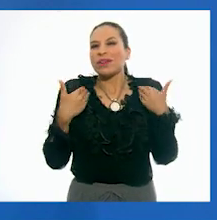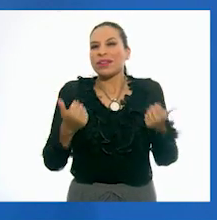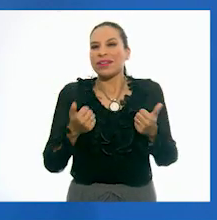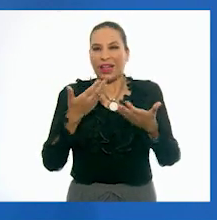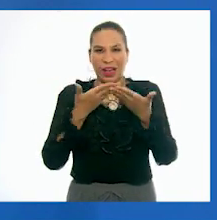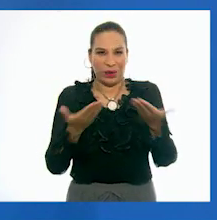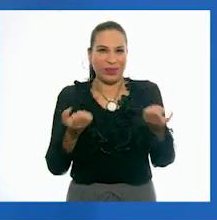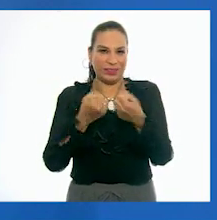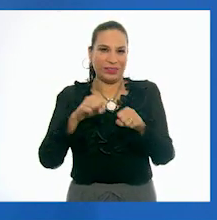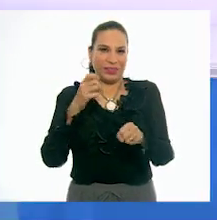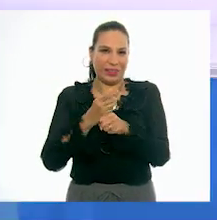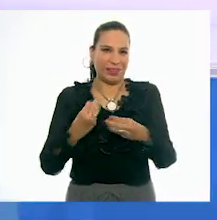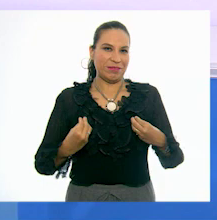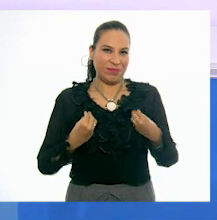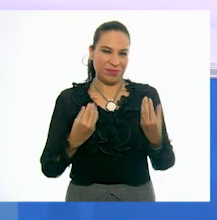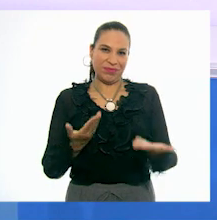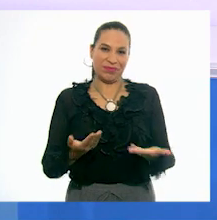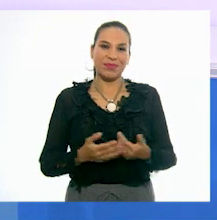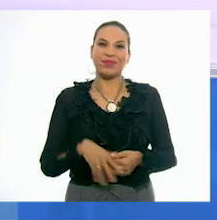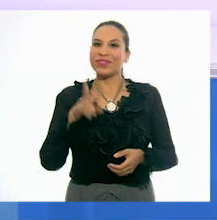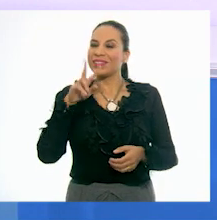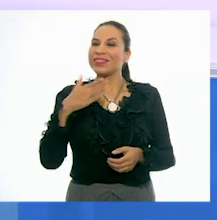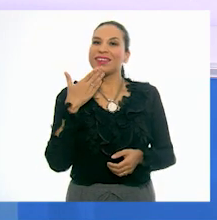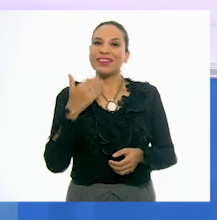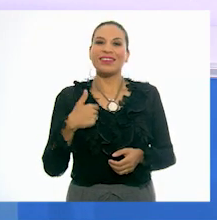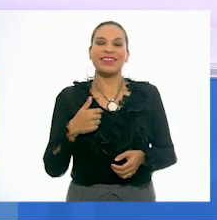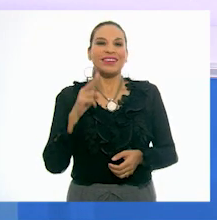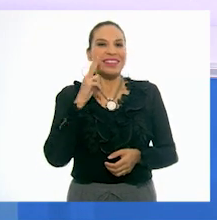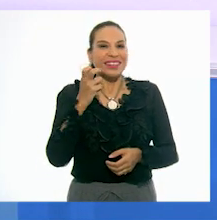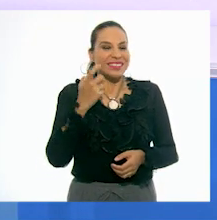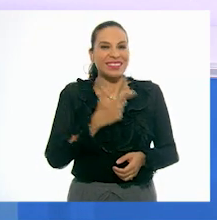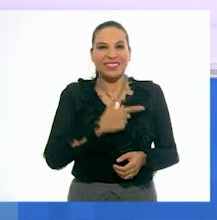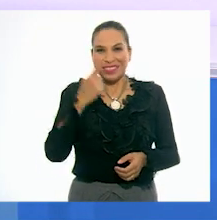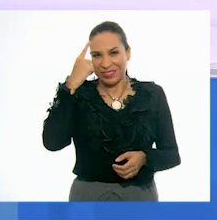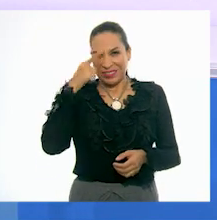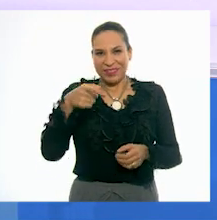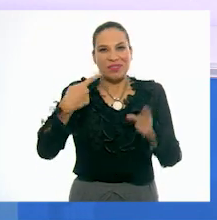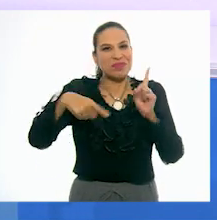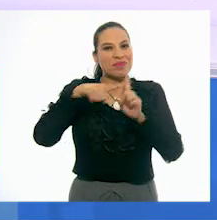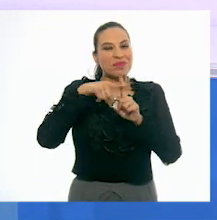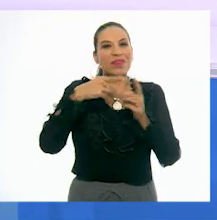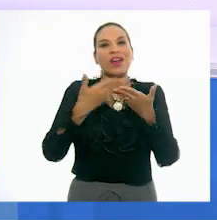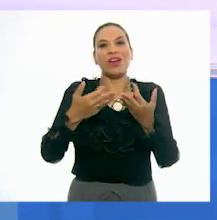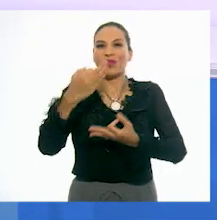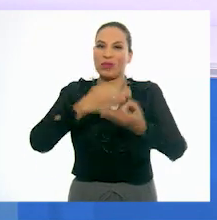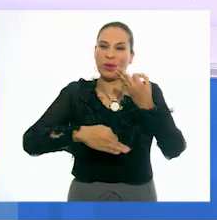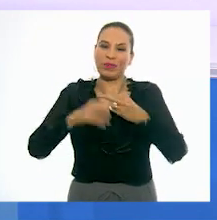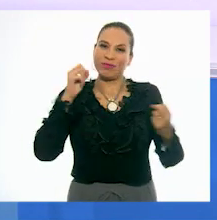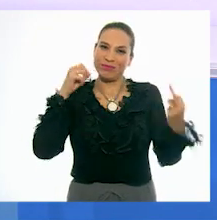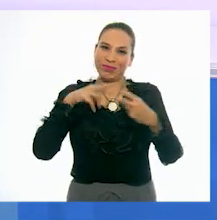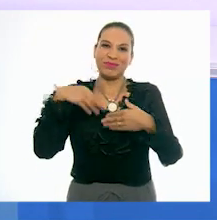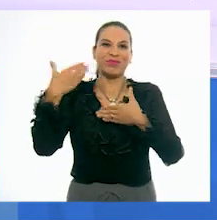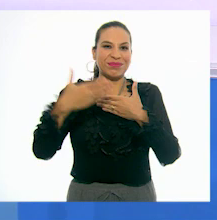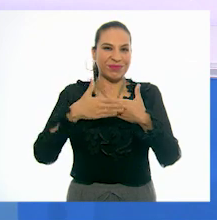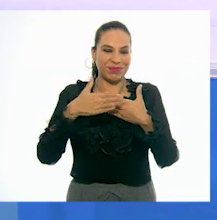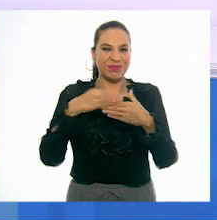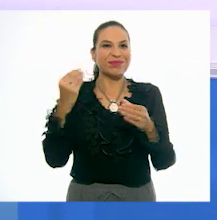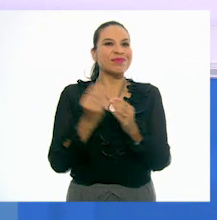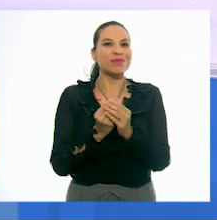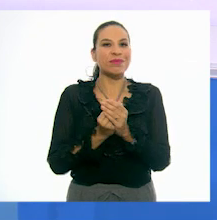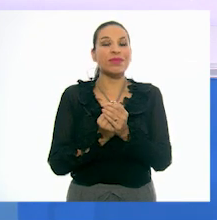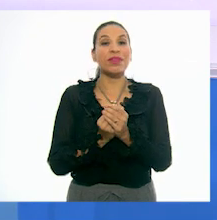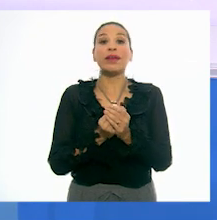sociedad actual. Muy bien, Jenny, me encanta esa actitud. Por hoy ha sido todo. Nos vemos en nuestra siguiente